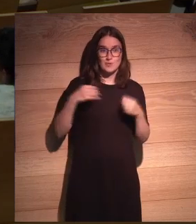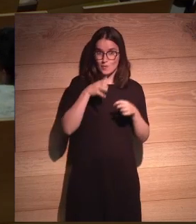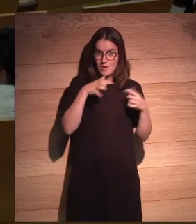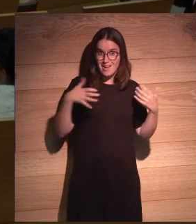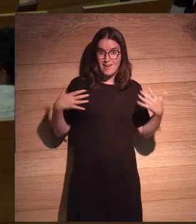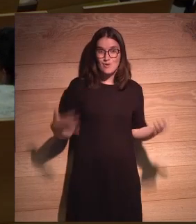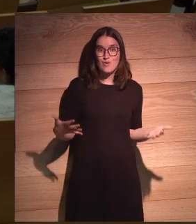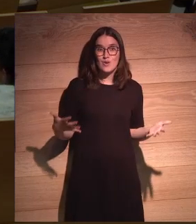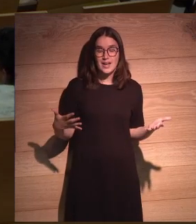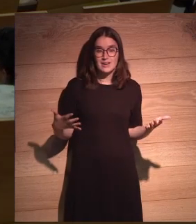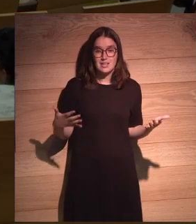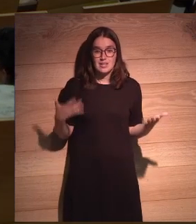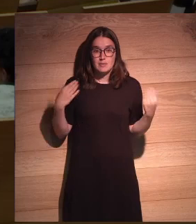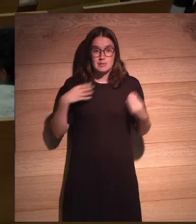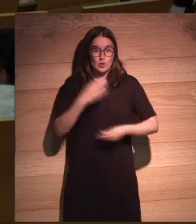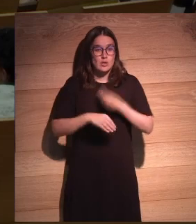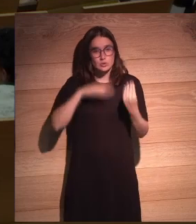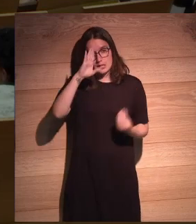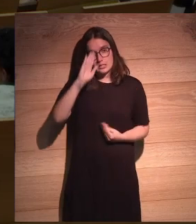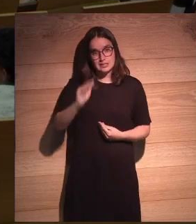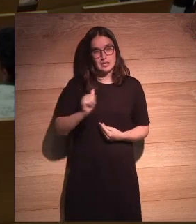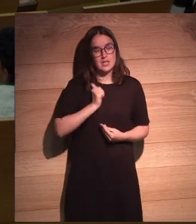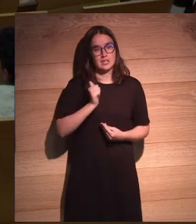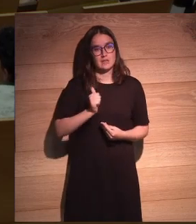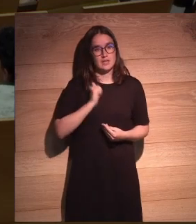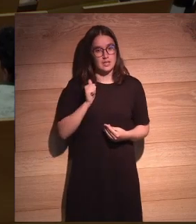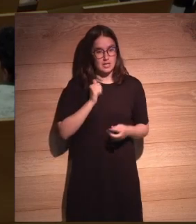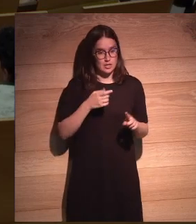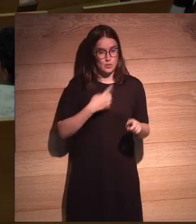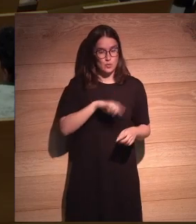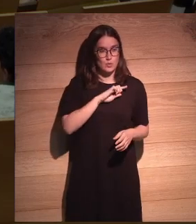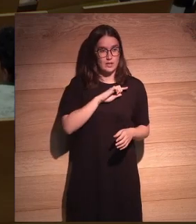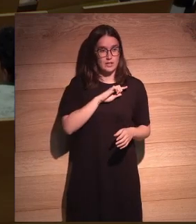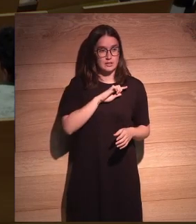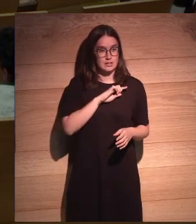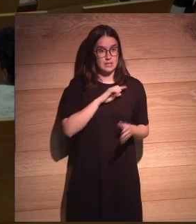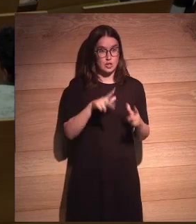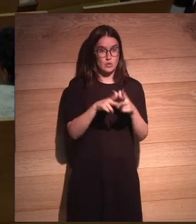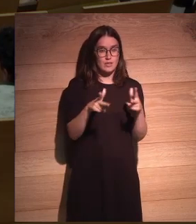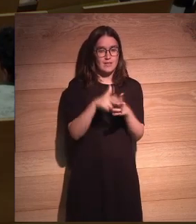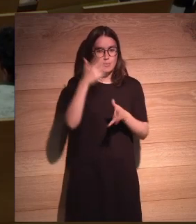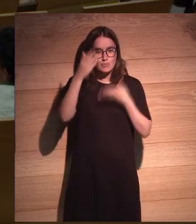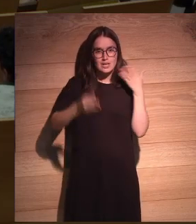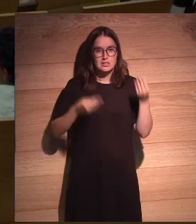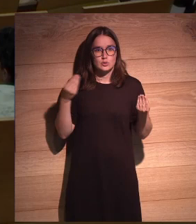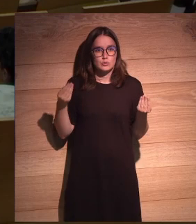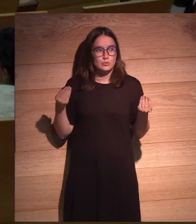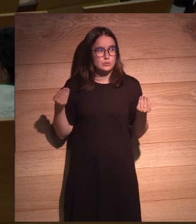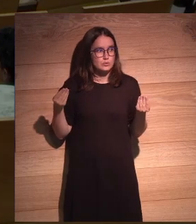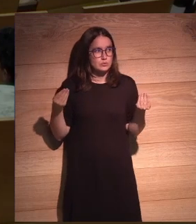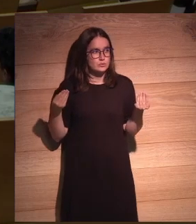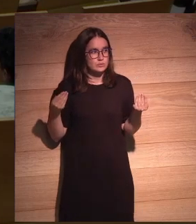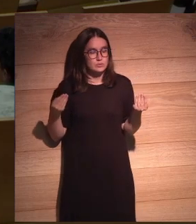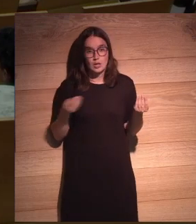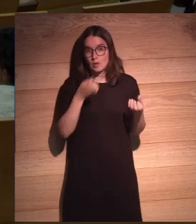estamos ahora mismo abriendo, como es el uso de la inteligencia artificial en nuestra sociedad, creo que no